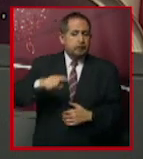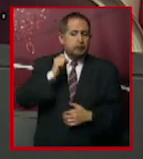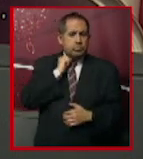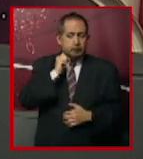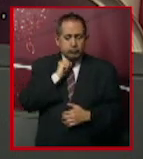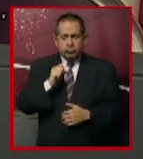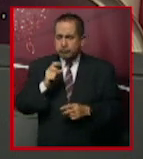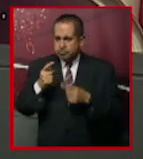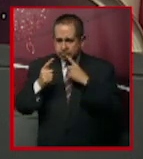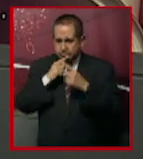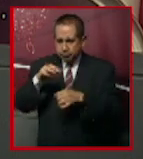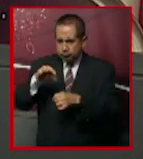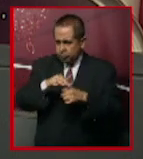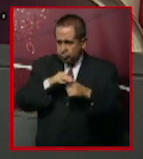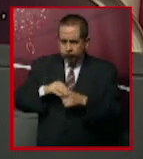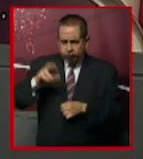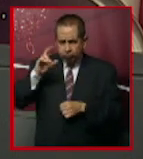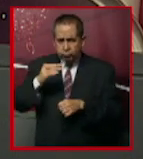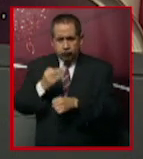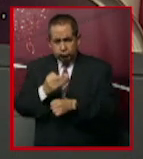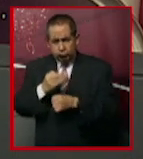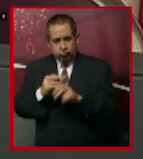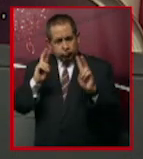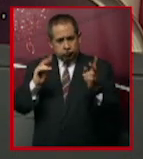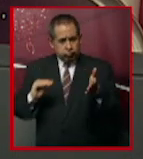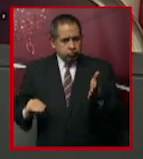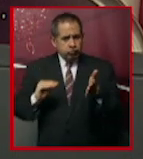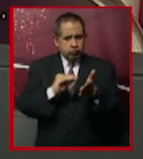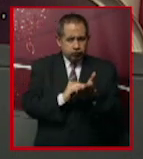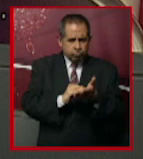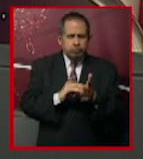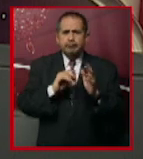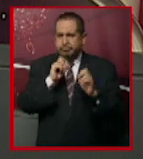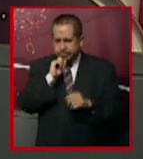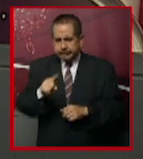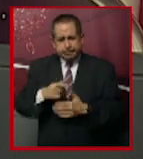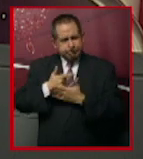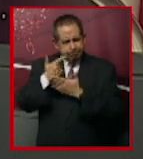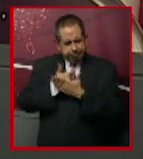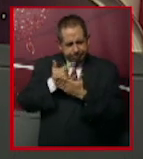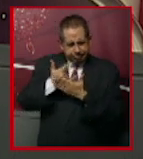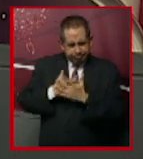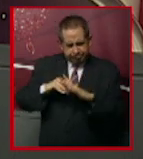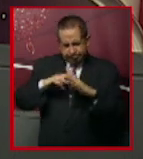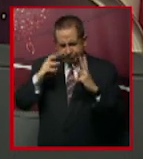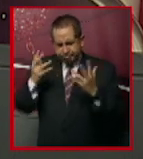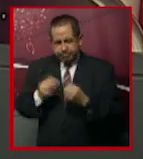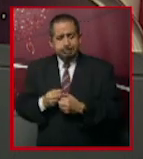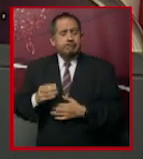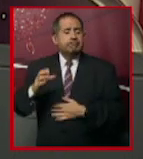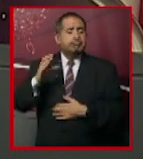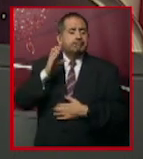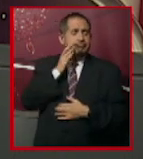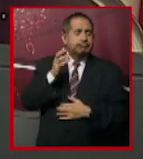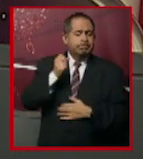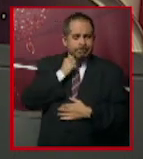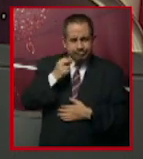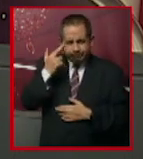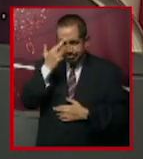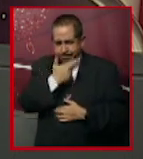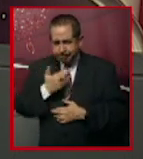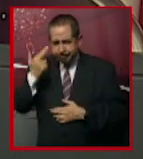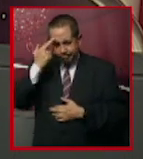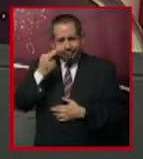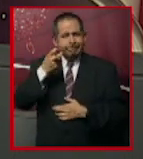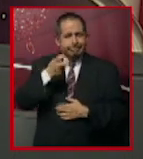que se incorporara en el orden del día este trámite, por lo que también se hizo el escrutinio y cómputo correspondiente, Cámara Revisora. Por eso el